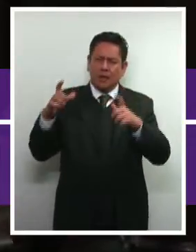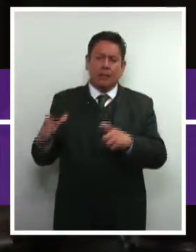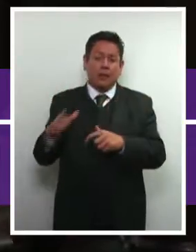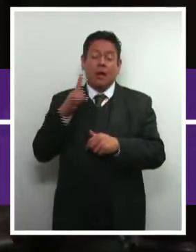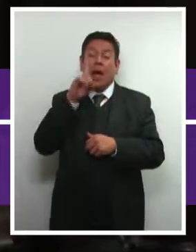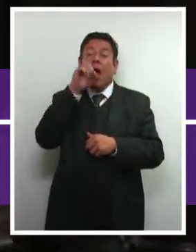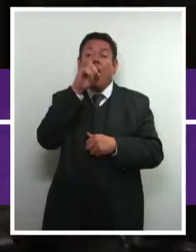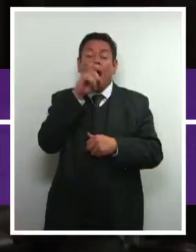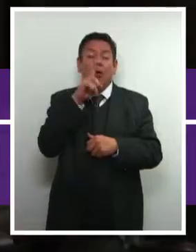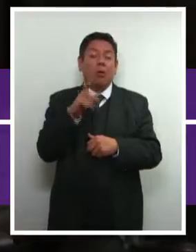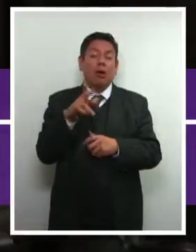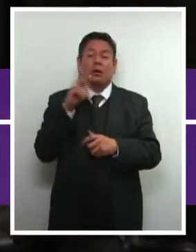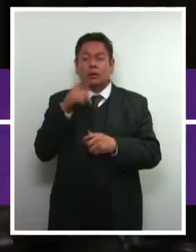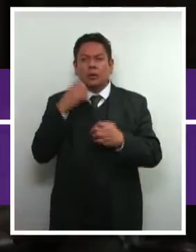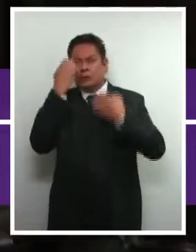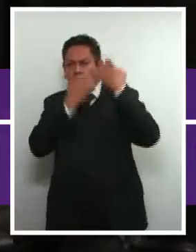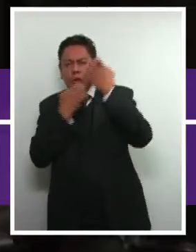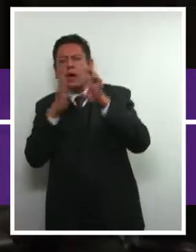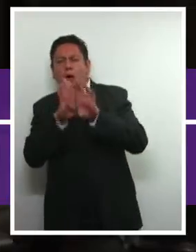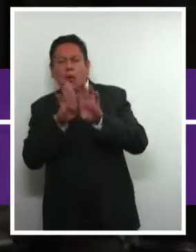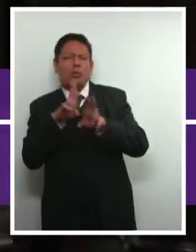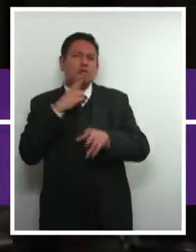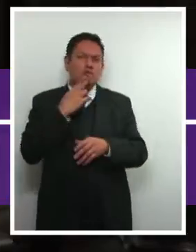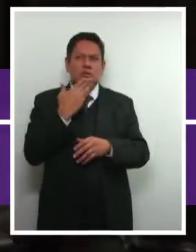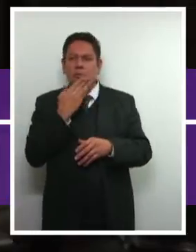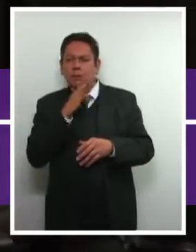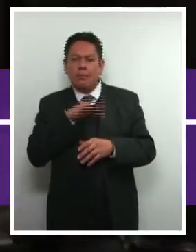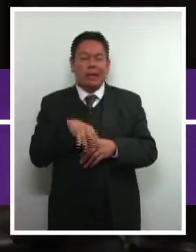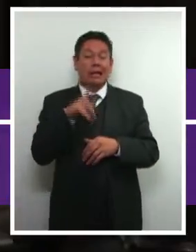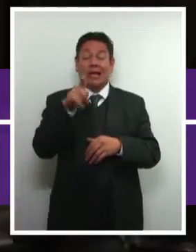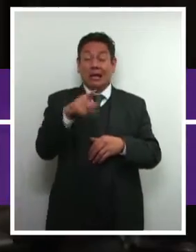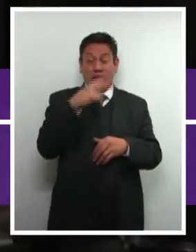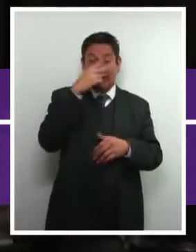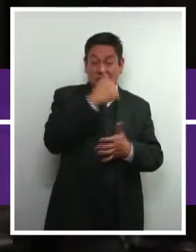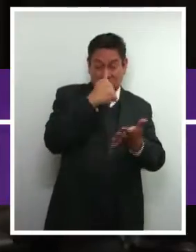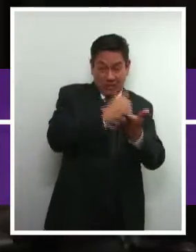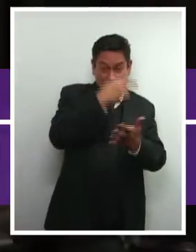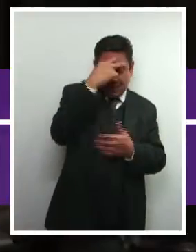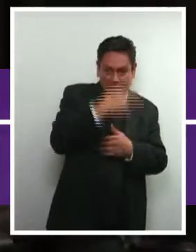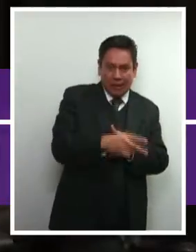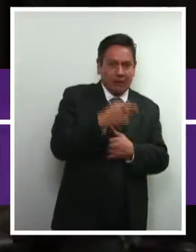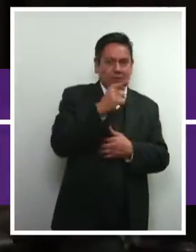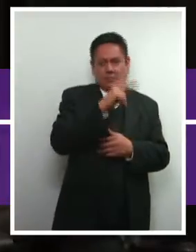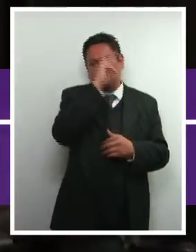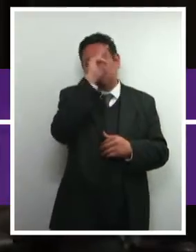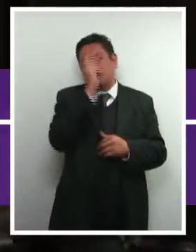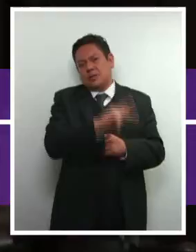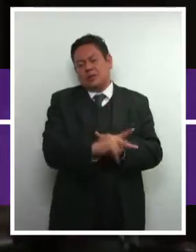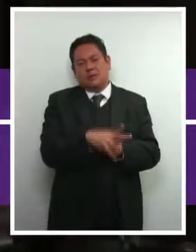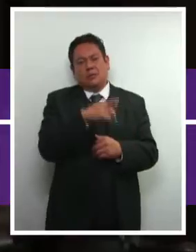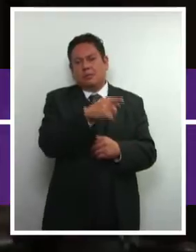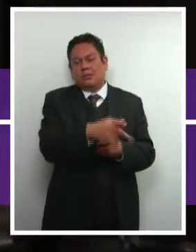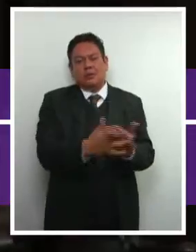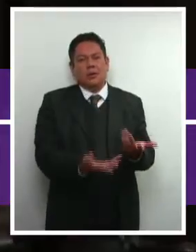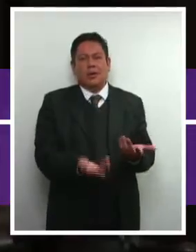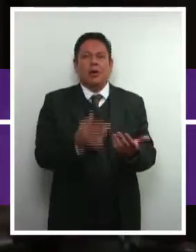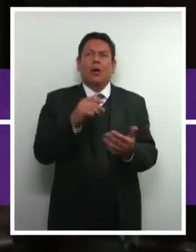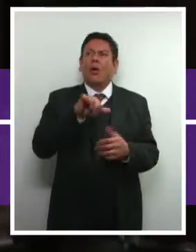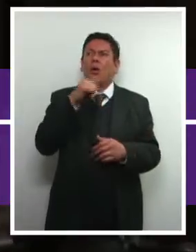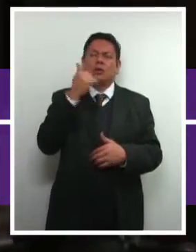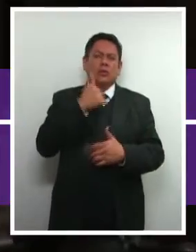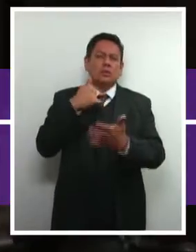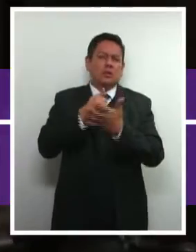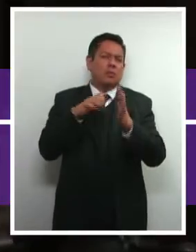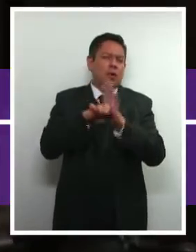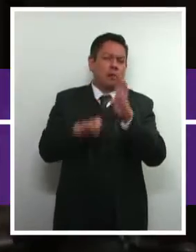sale bastante mal clasificada, cerca del último tercio de esta clasificación, muy por debajo de ciudades como